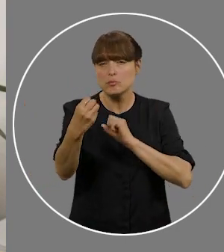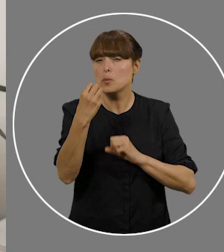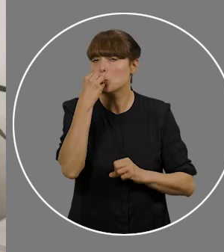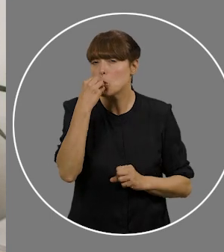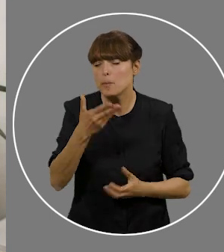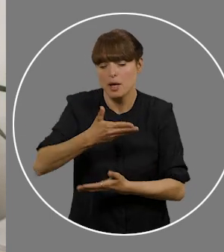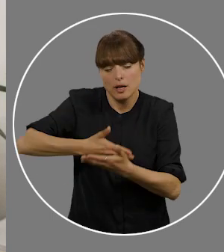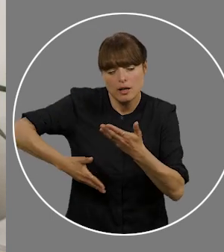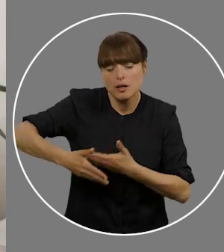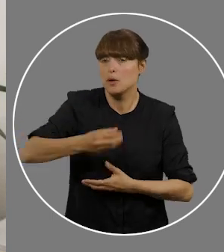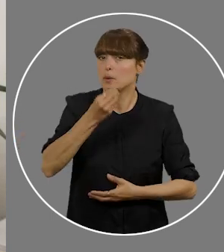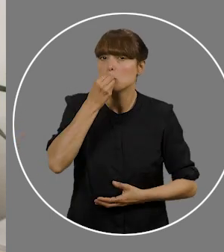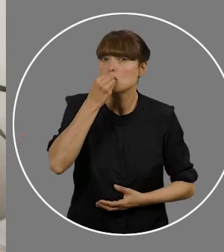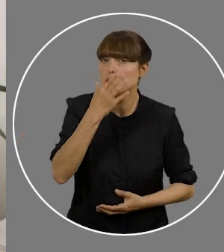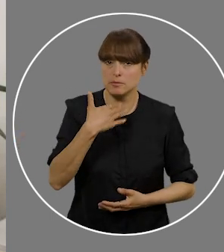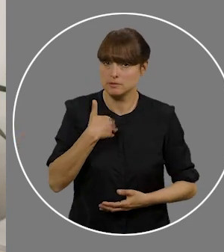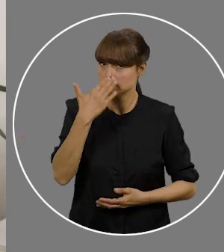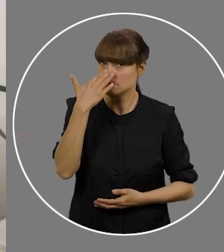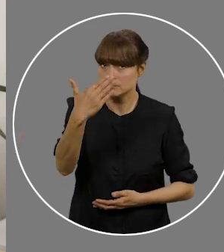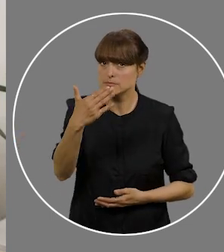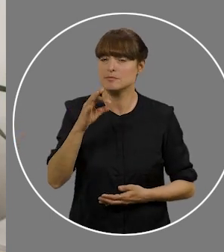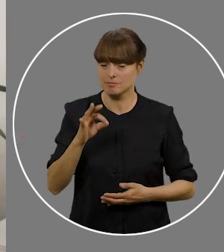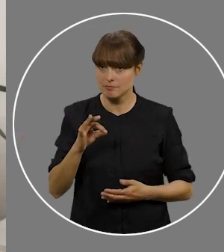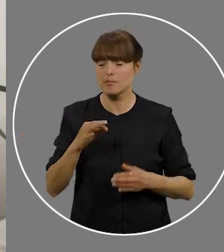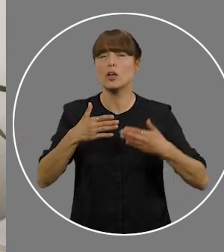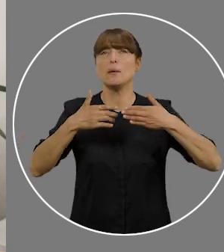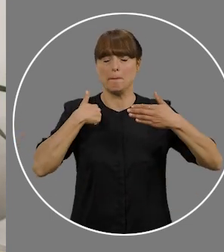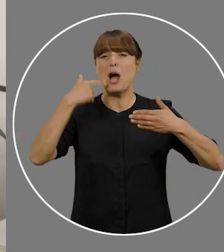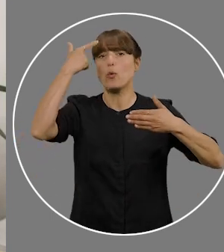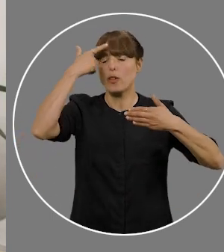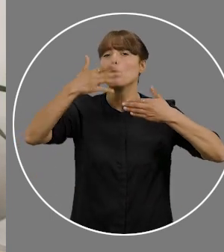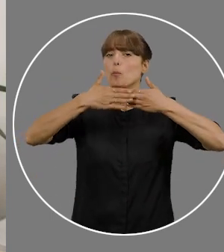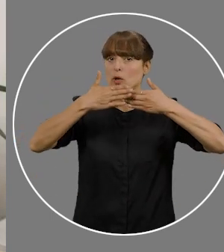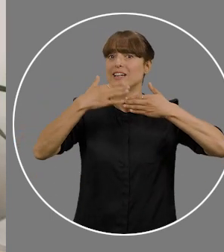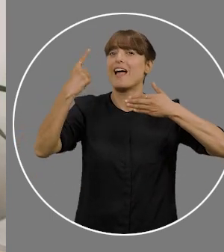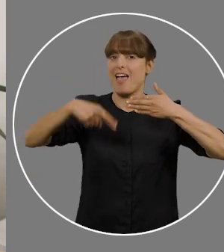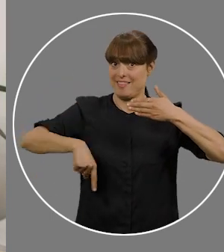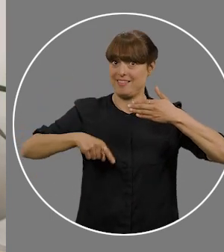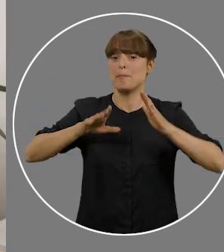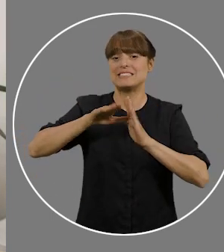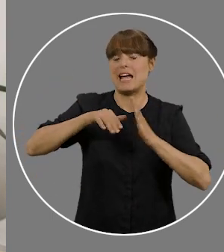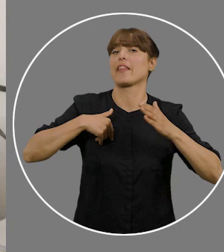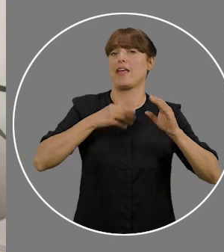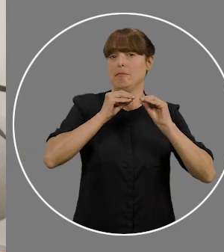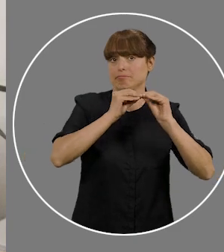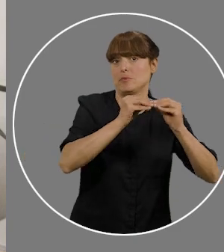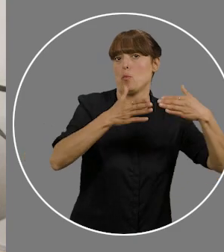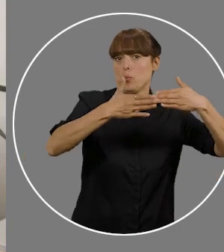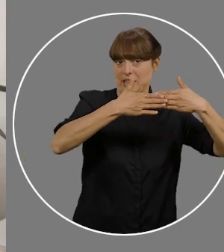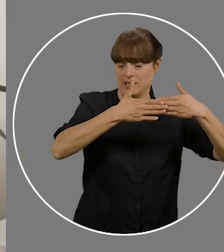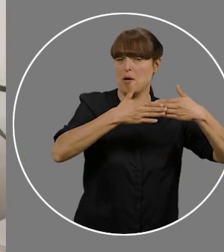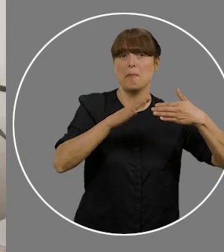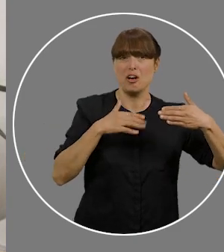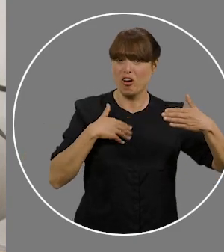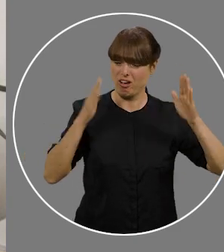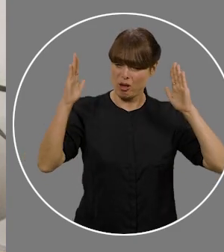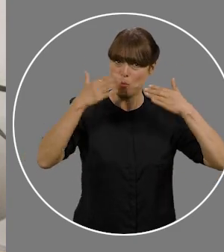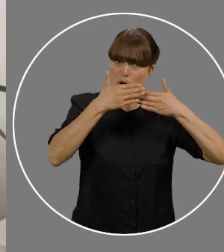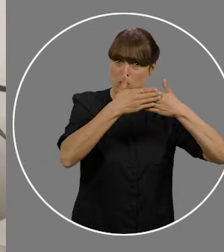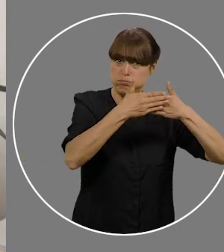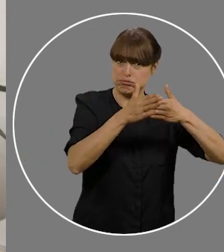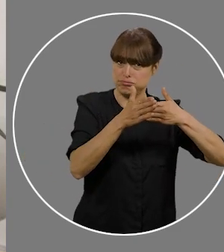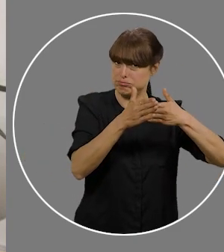nos llevábamos muy bien, nos ayudábamos mucho. Teníamos puerta, pero si no la... Es diferente, claro, si la dejabas